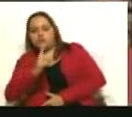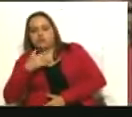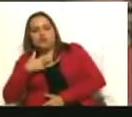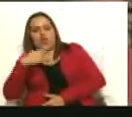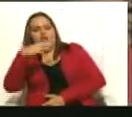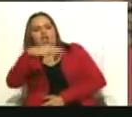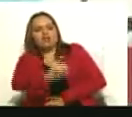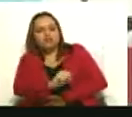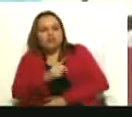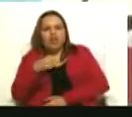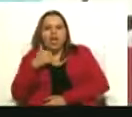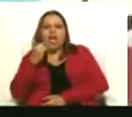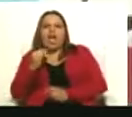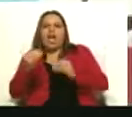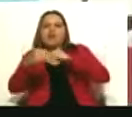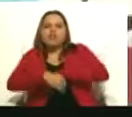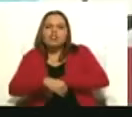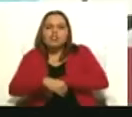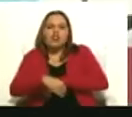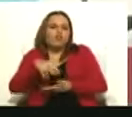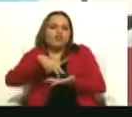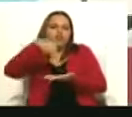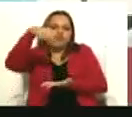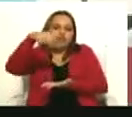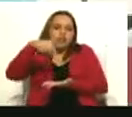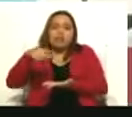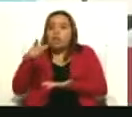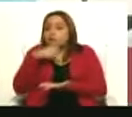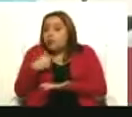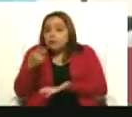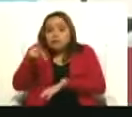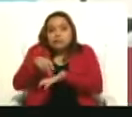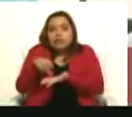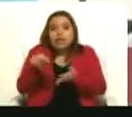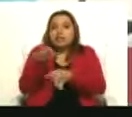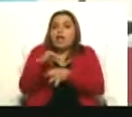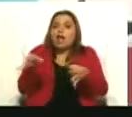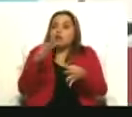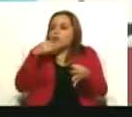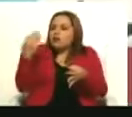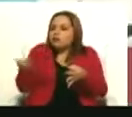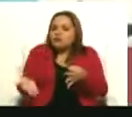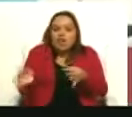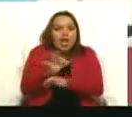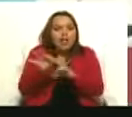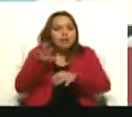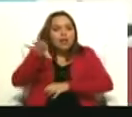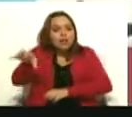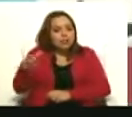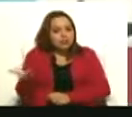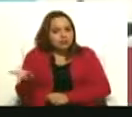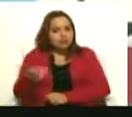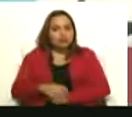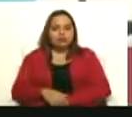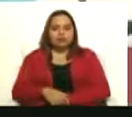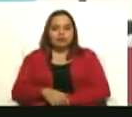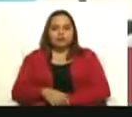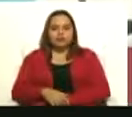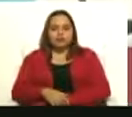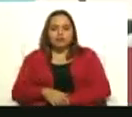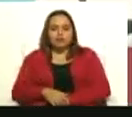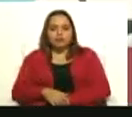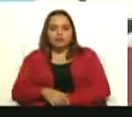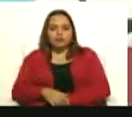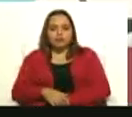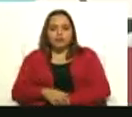laudo fraudulento cuando ni siquiera fue parte, ni existía como república. Y que lo